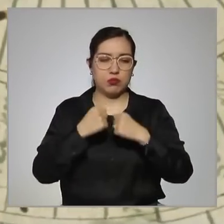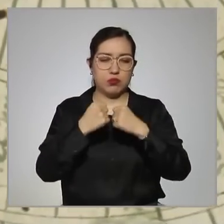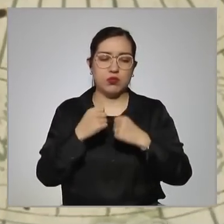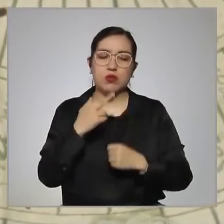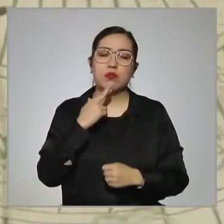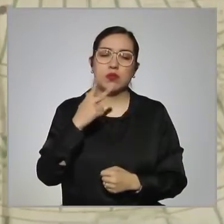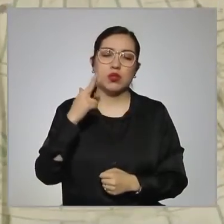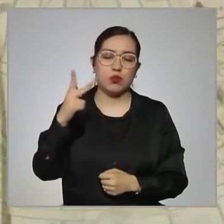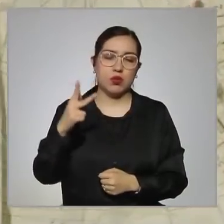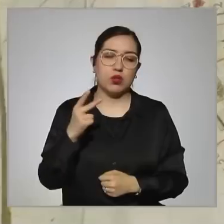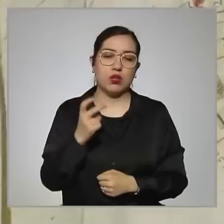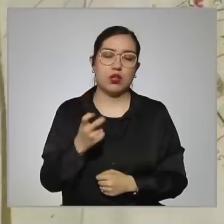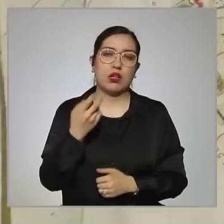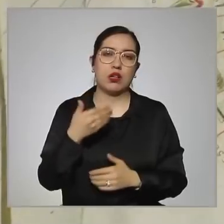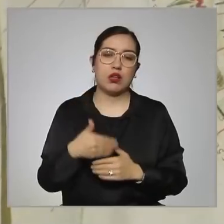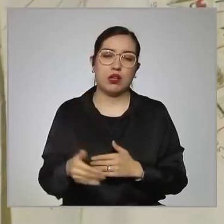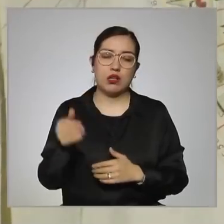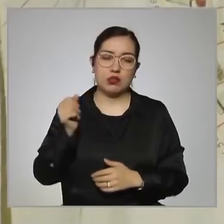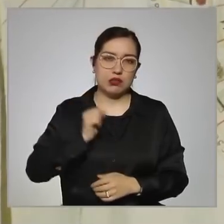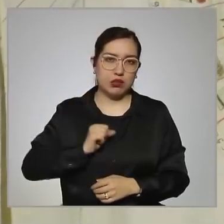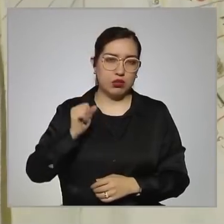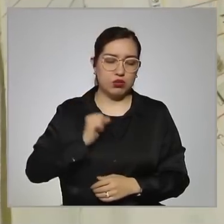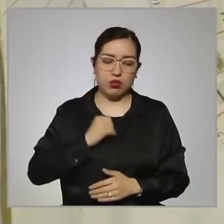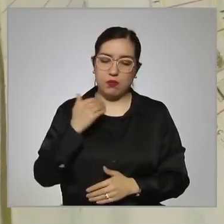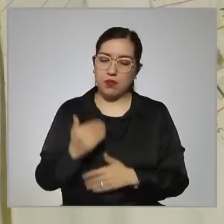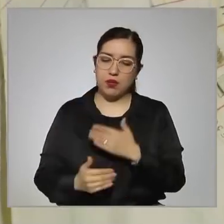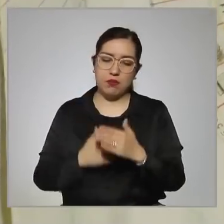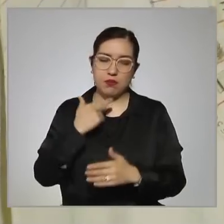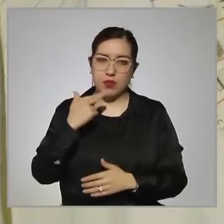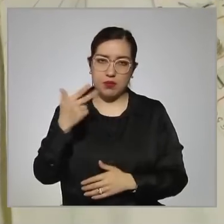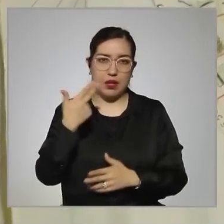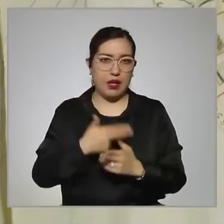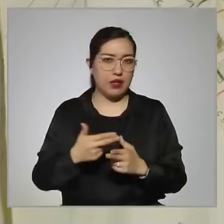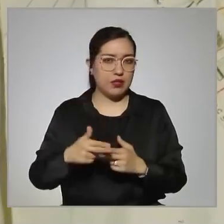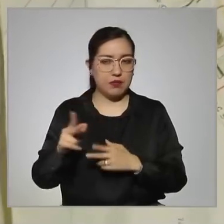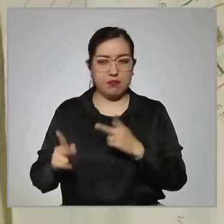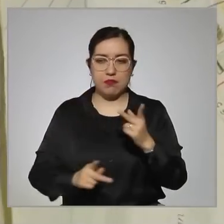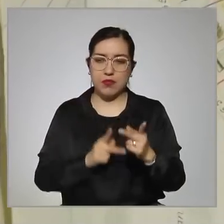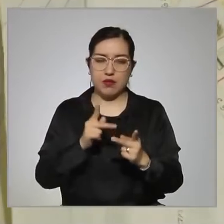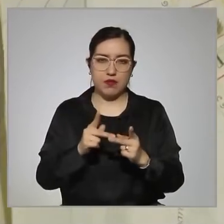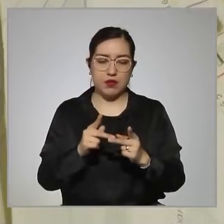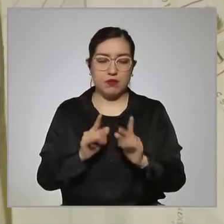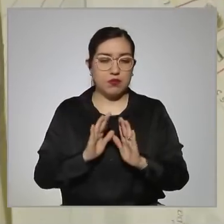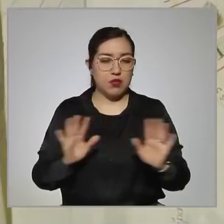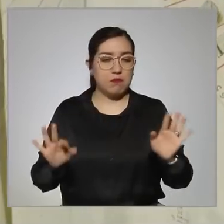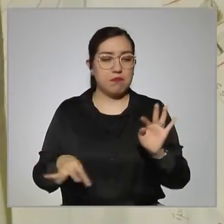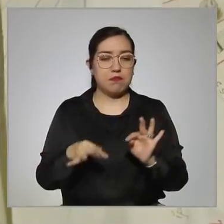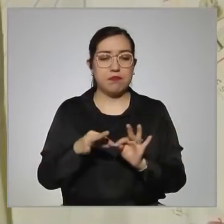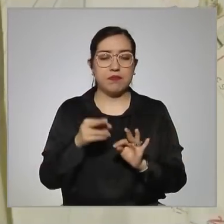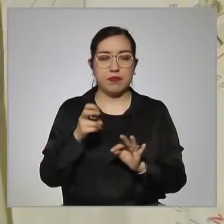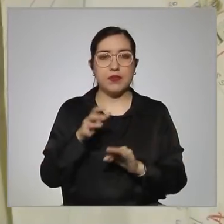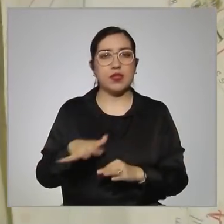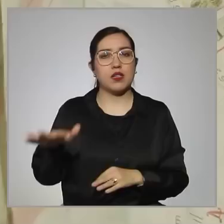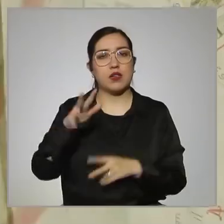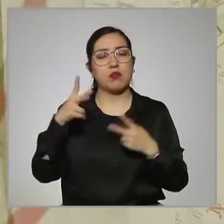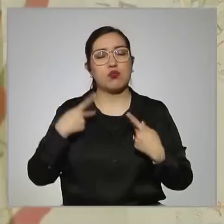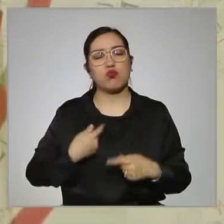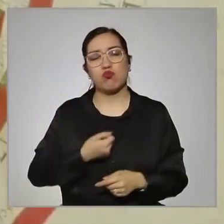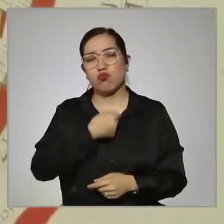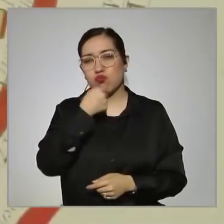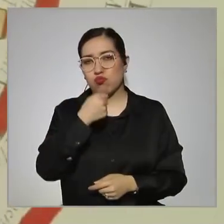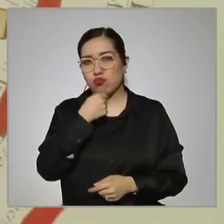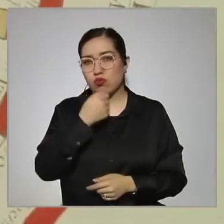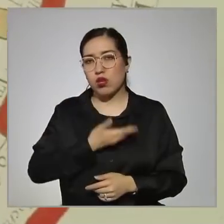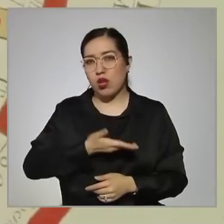mejorando siglo a siglo, hasta llegar a la perfección en el que los sabios que llegaron